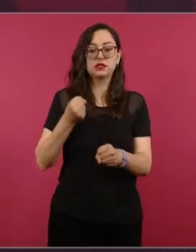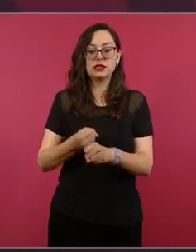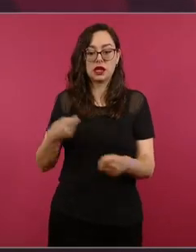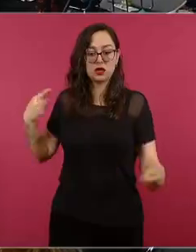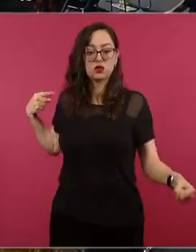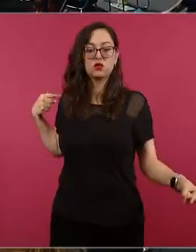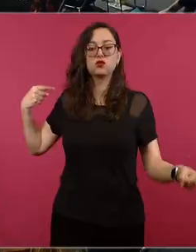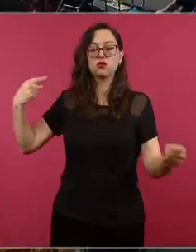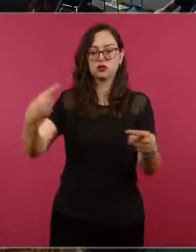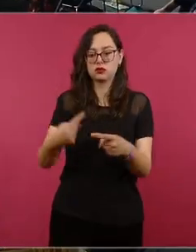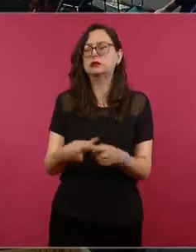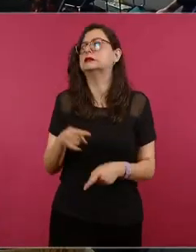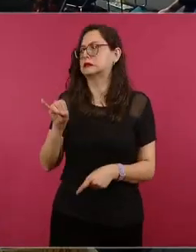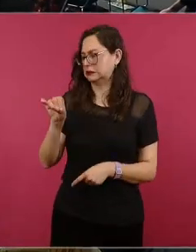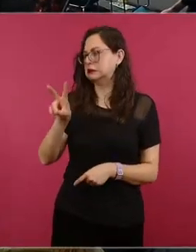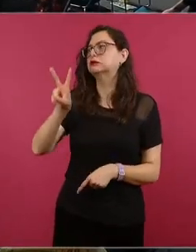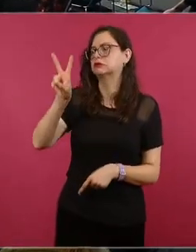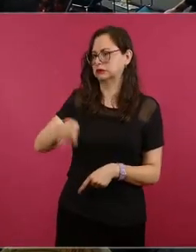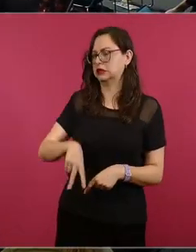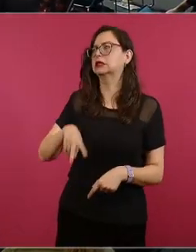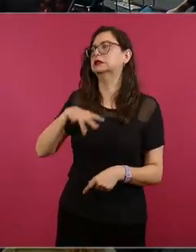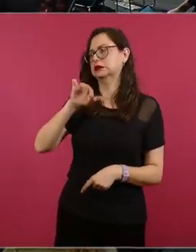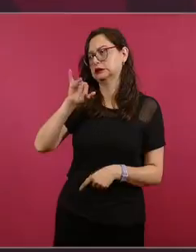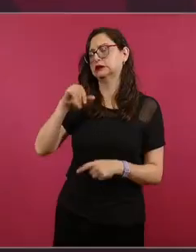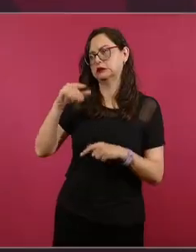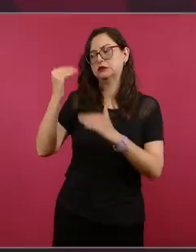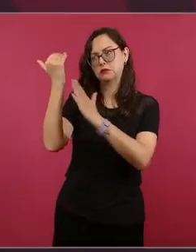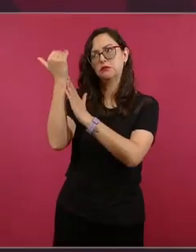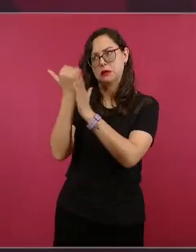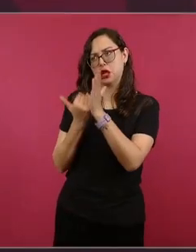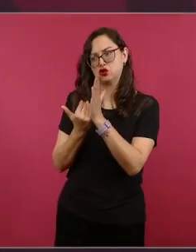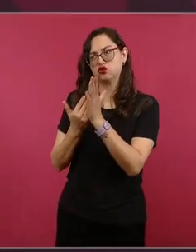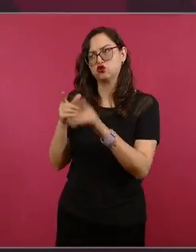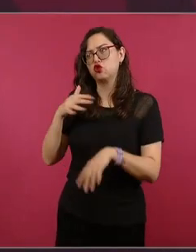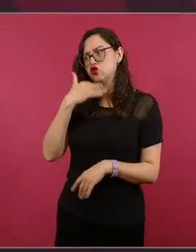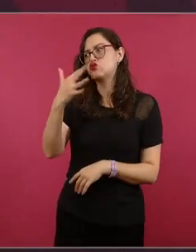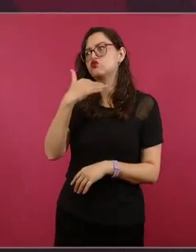hecho que sí se ha hecho. Y en especial, ¿qué sucede